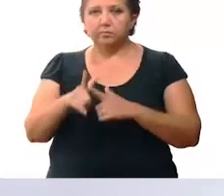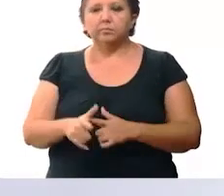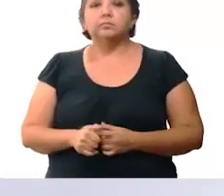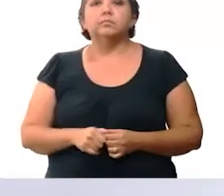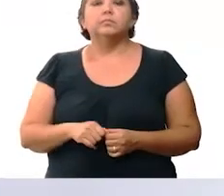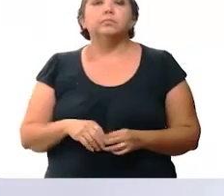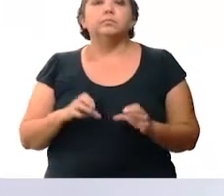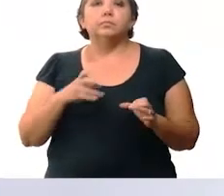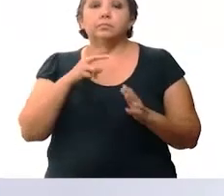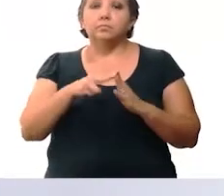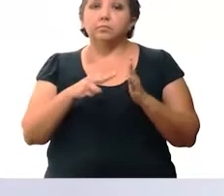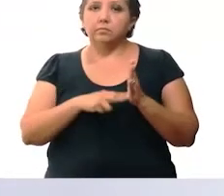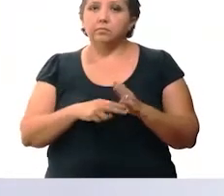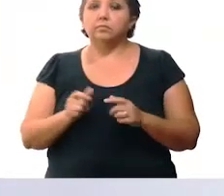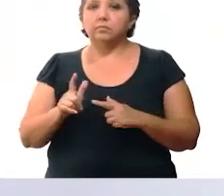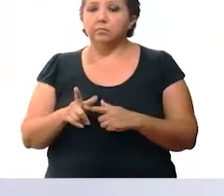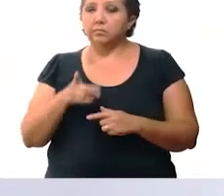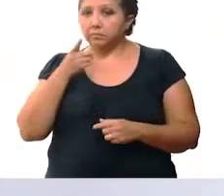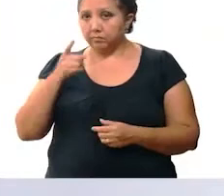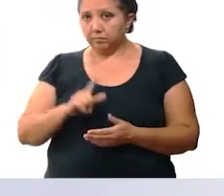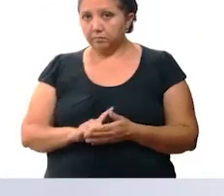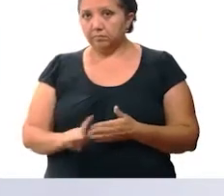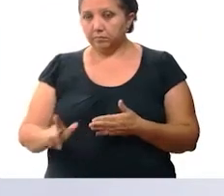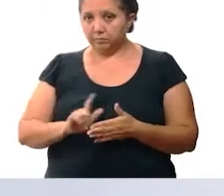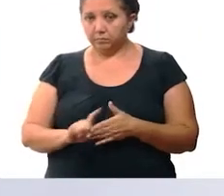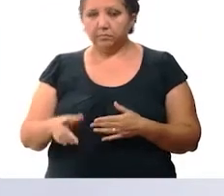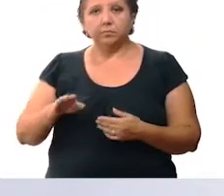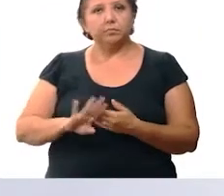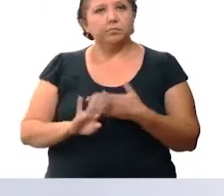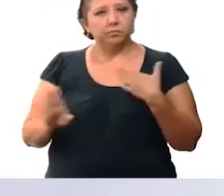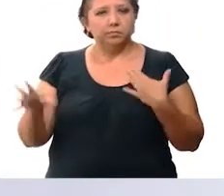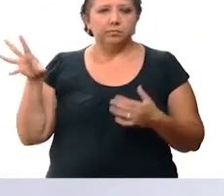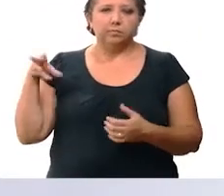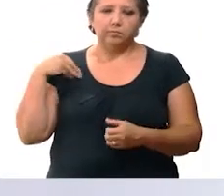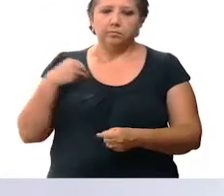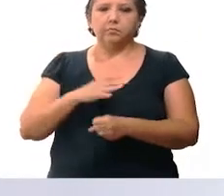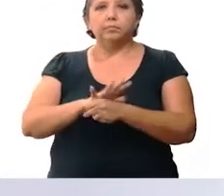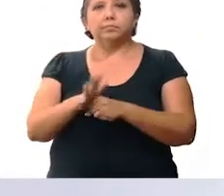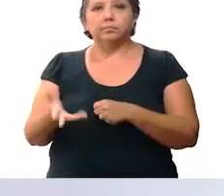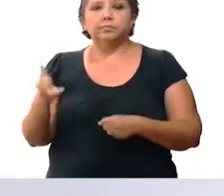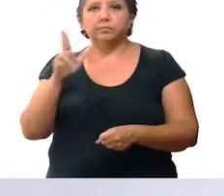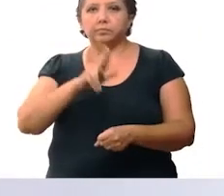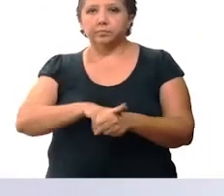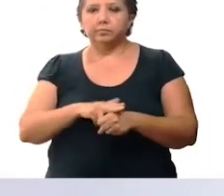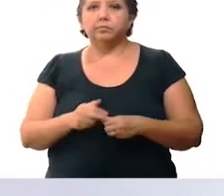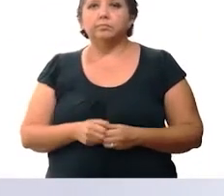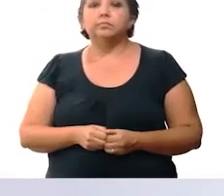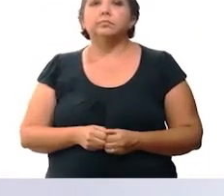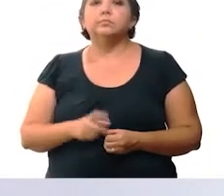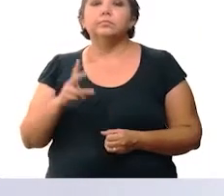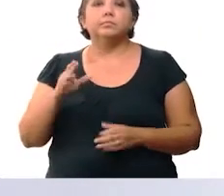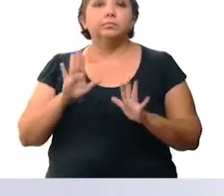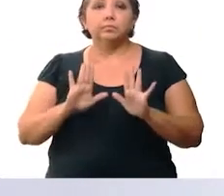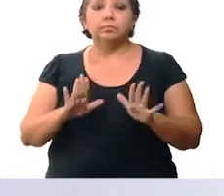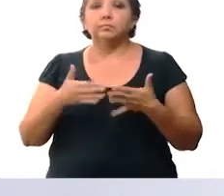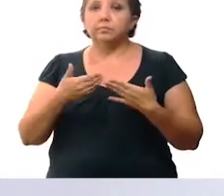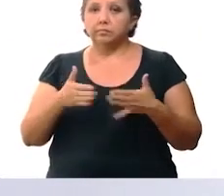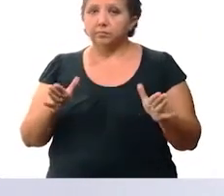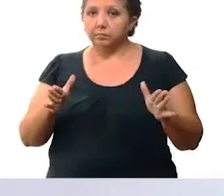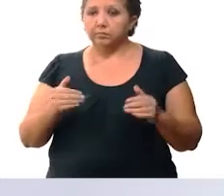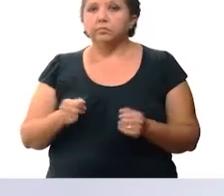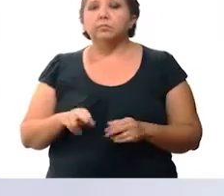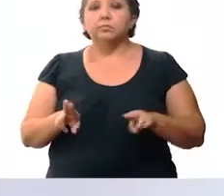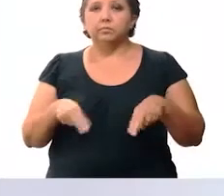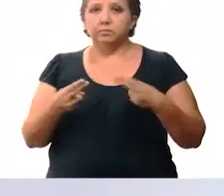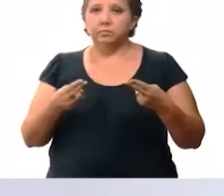continuar actuando con responsabilidad y siguiendo las medidas sanitarias, para evitar comprometer la capacidad hospitalaria e interrumpir el proceso